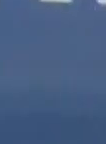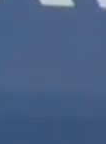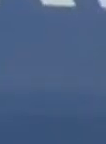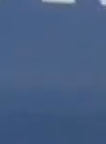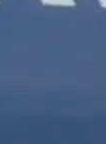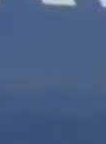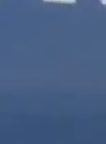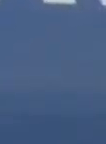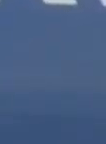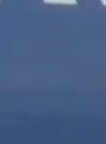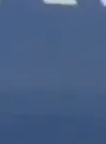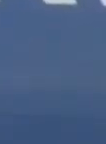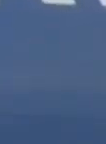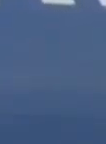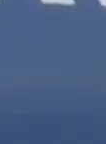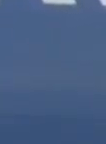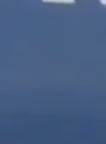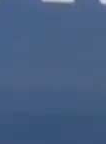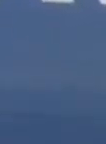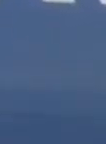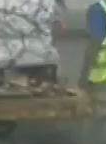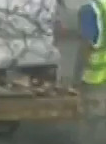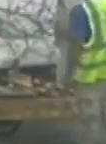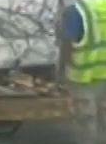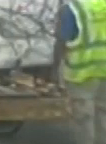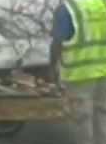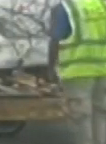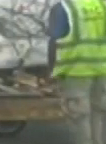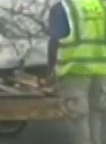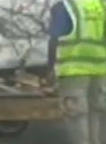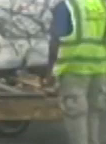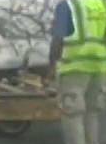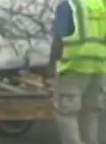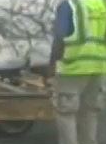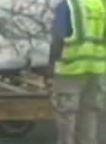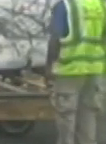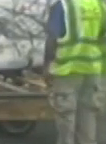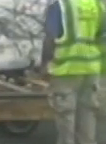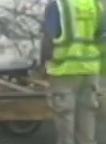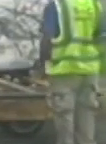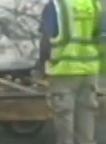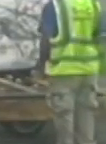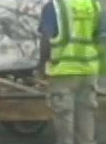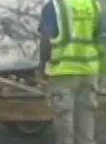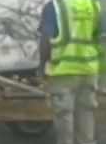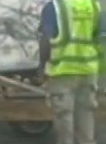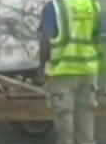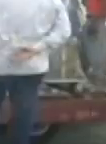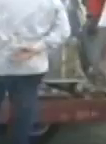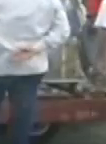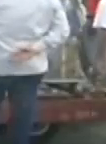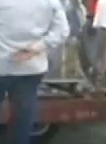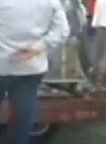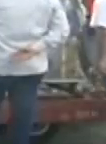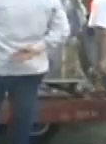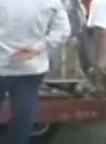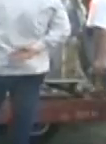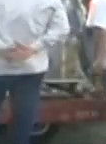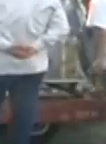Federación Internacional de la Cruz Roja, con la Cruz Roja Venezolana, con el Comité Internacional de la Cruz Roja. El presidente aceptó